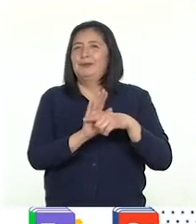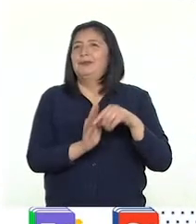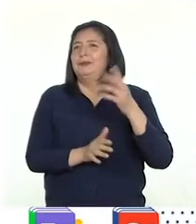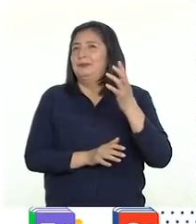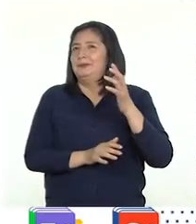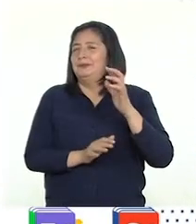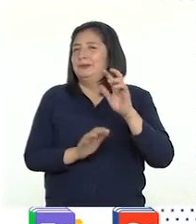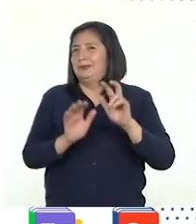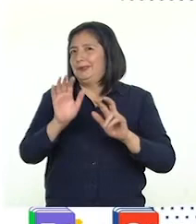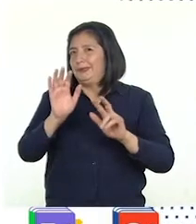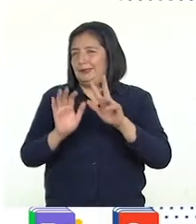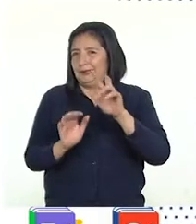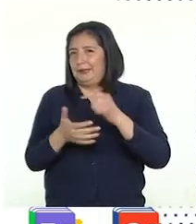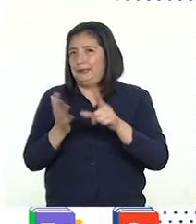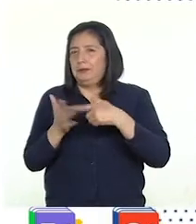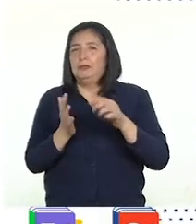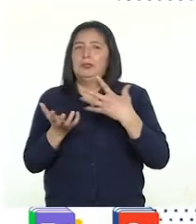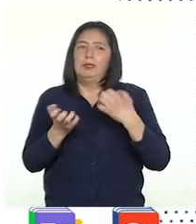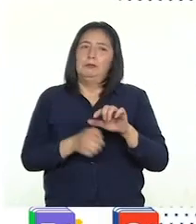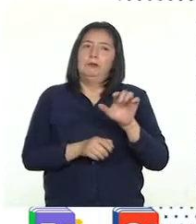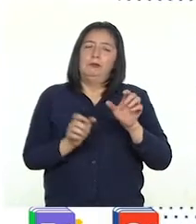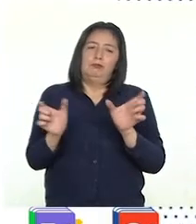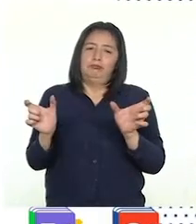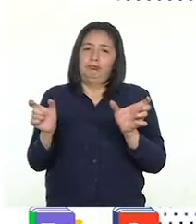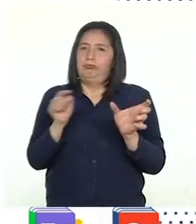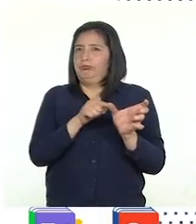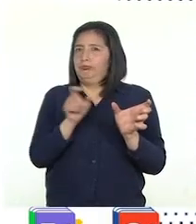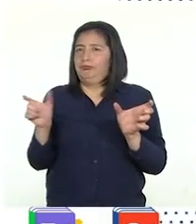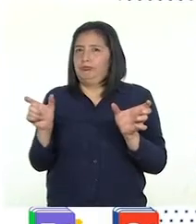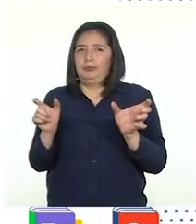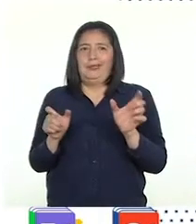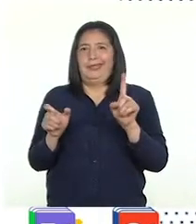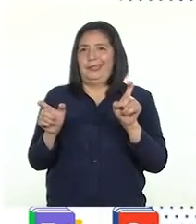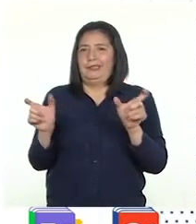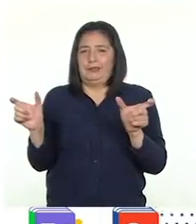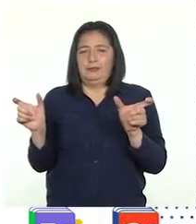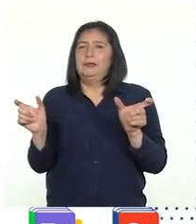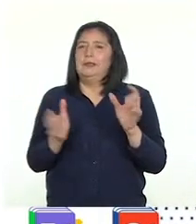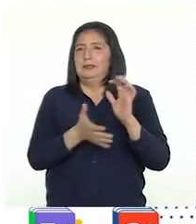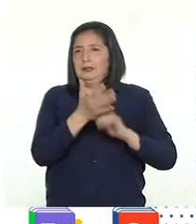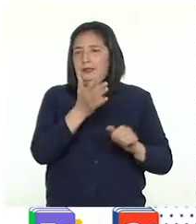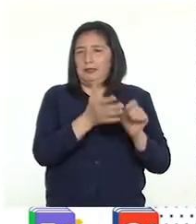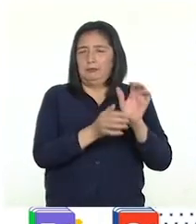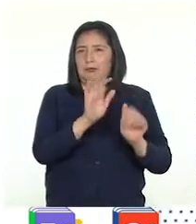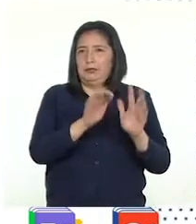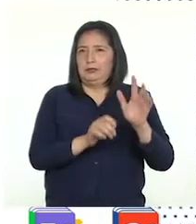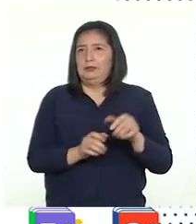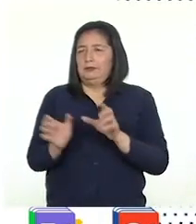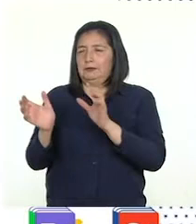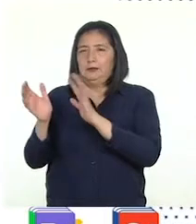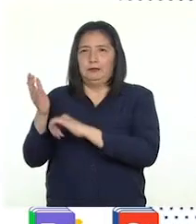ambos lados, porque queremos que un lado solo queden las X y tenemos...